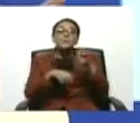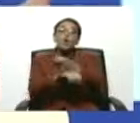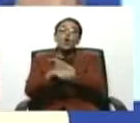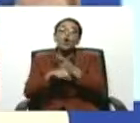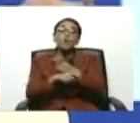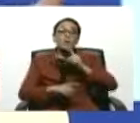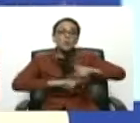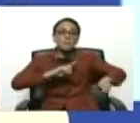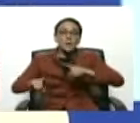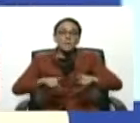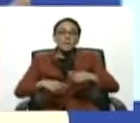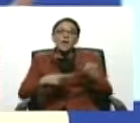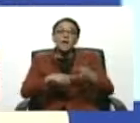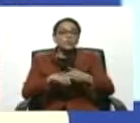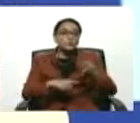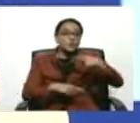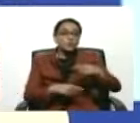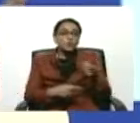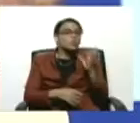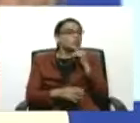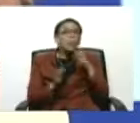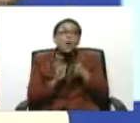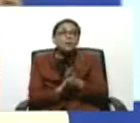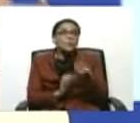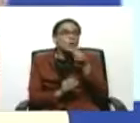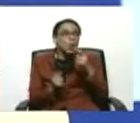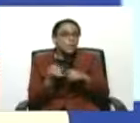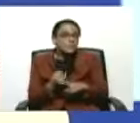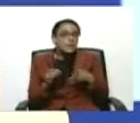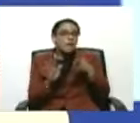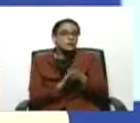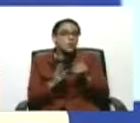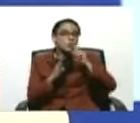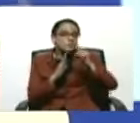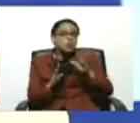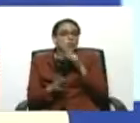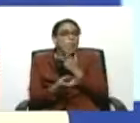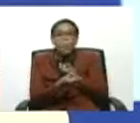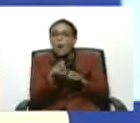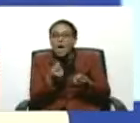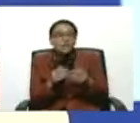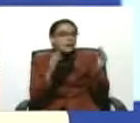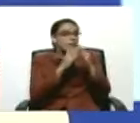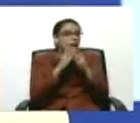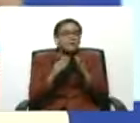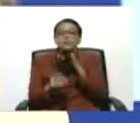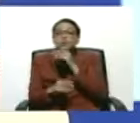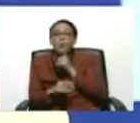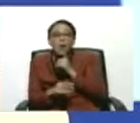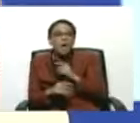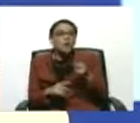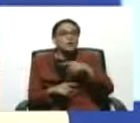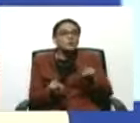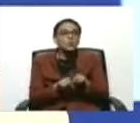la escasez el consumo de los hogares era